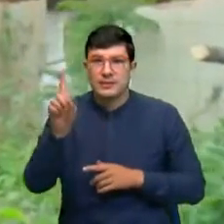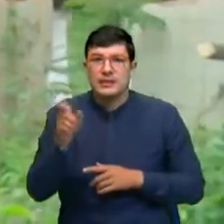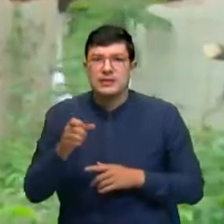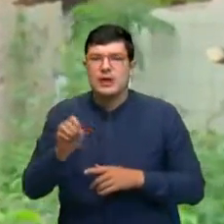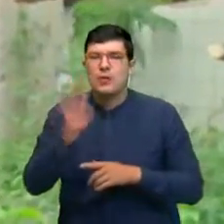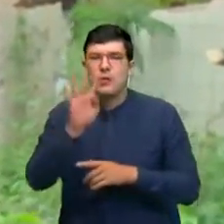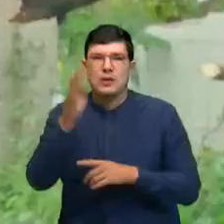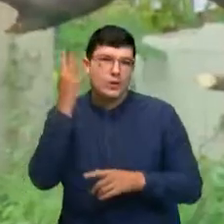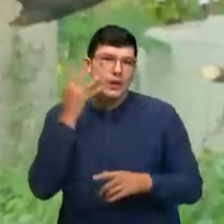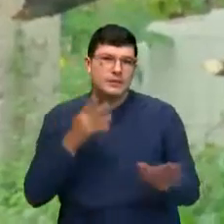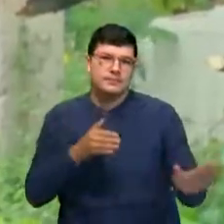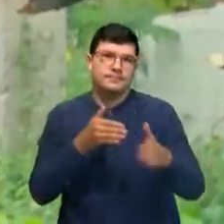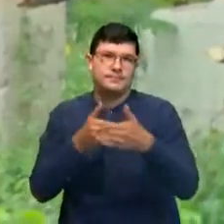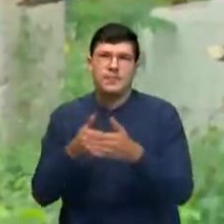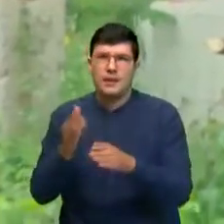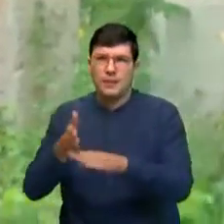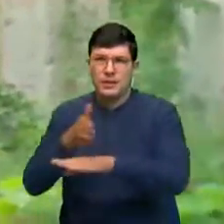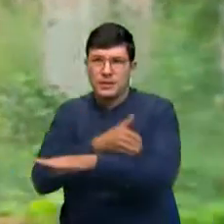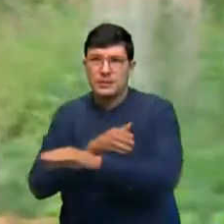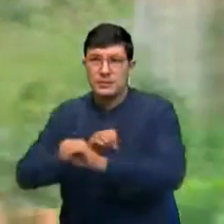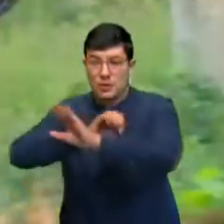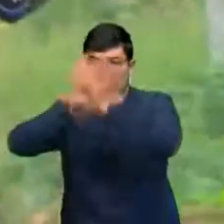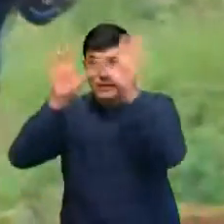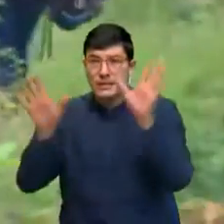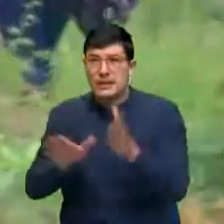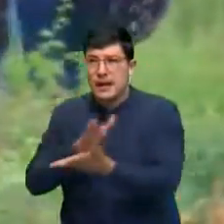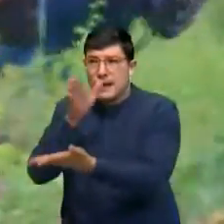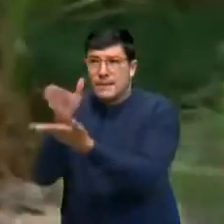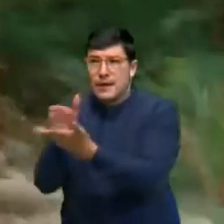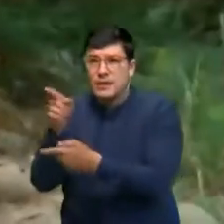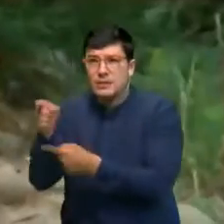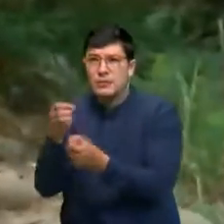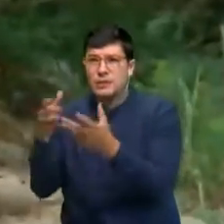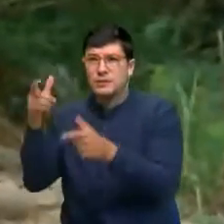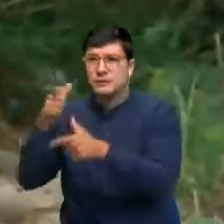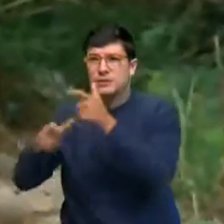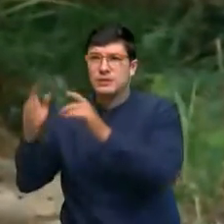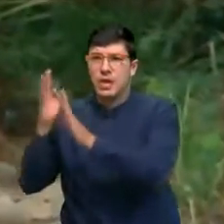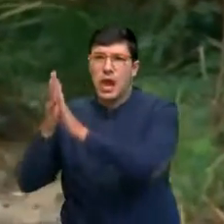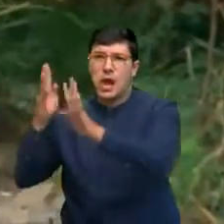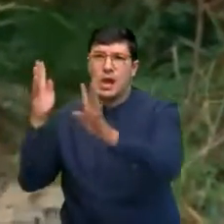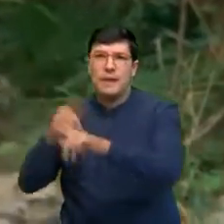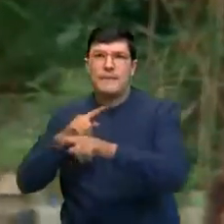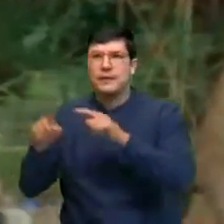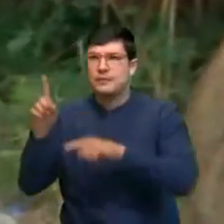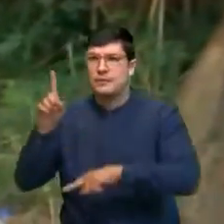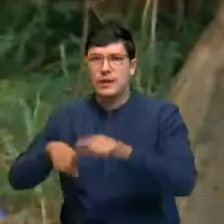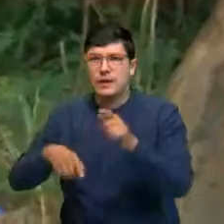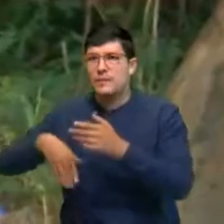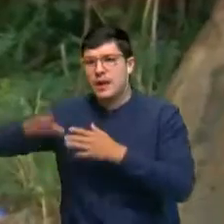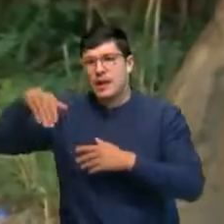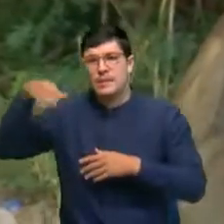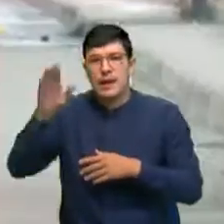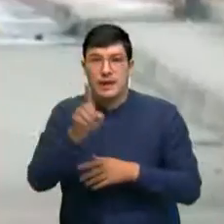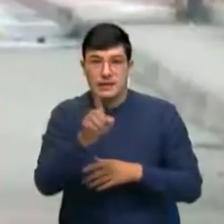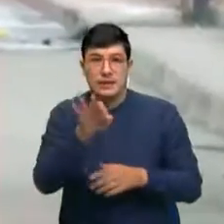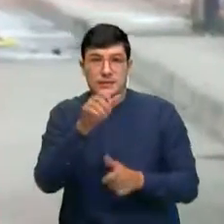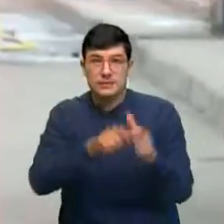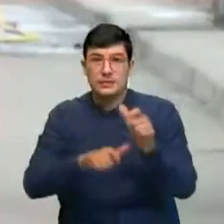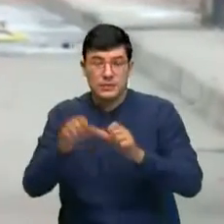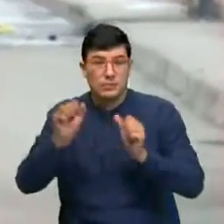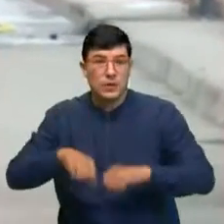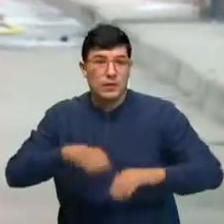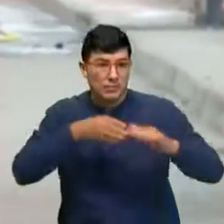la mañana cientos de personas trataban de llegar a villas de rosario por las más de 4 trochas pero eran devueltas hasta el mediodía a 13 personas se les permitió el ingreso